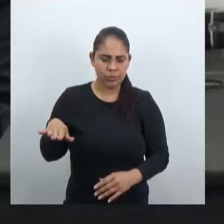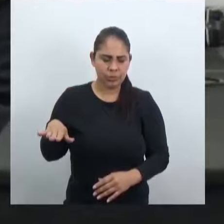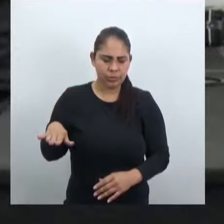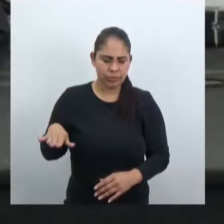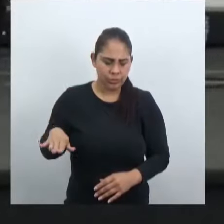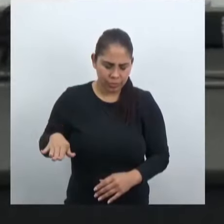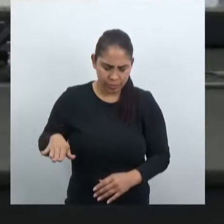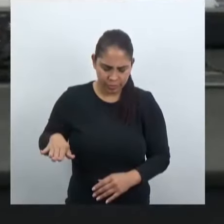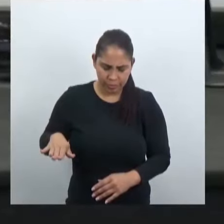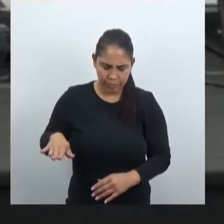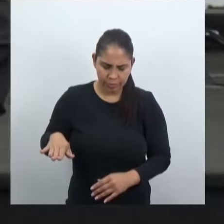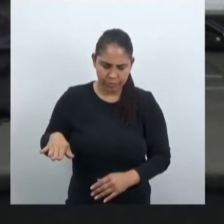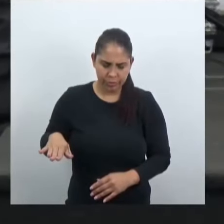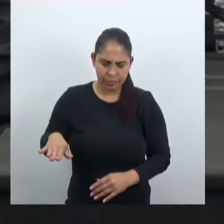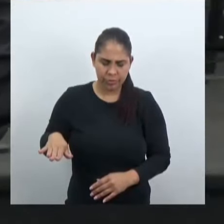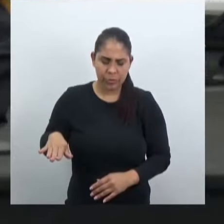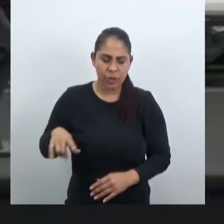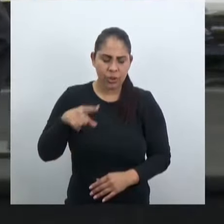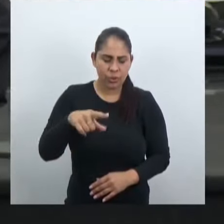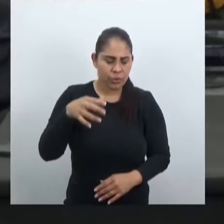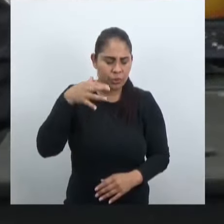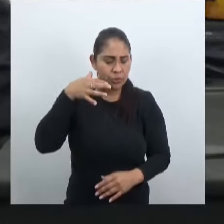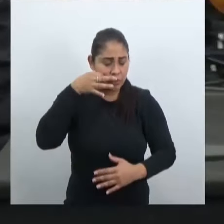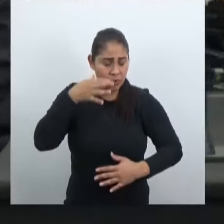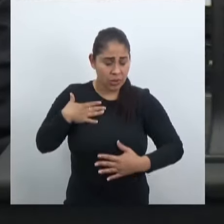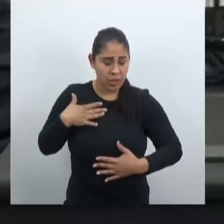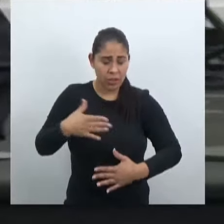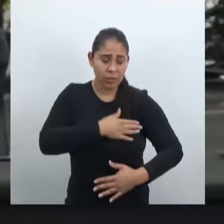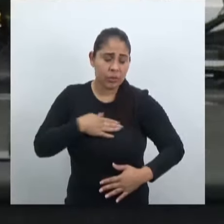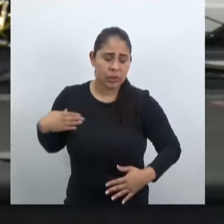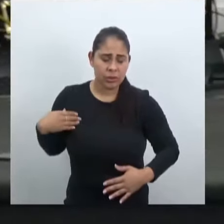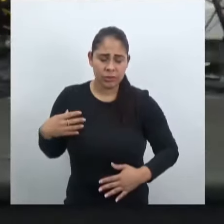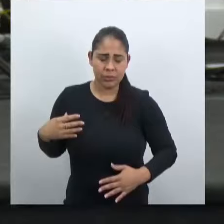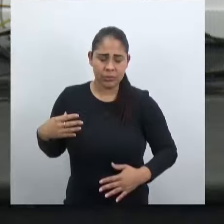Imaginaros que estáis ciegos. ¿Queréis ser sanos?